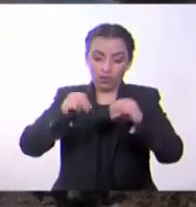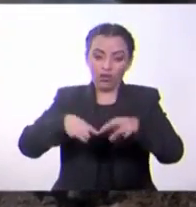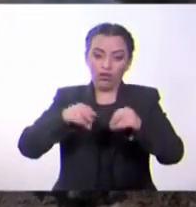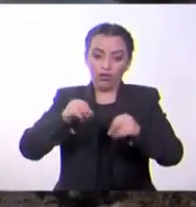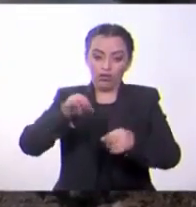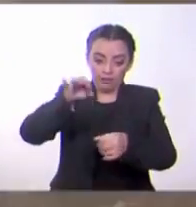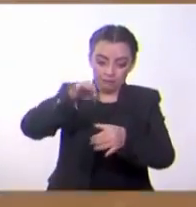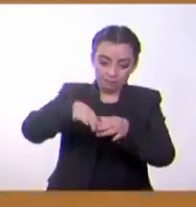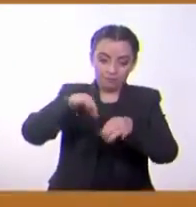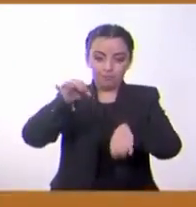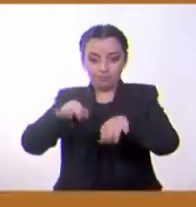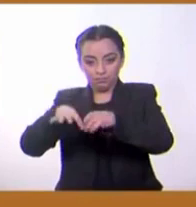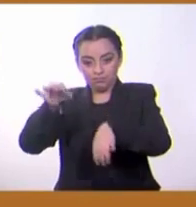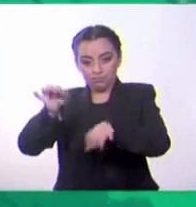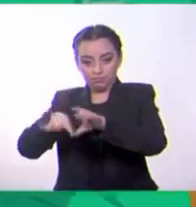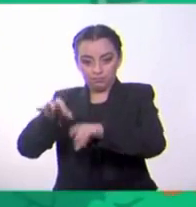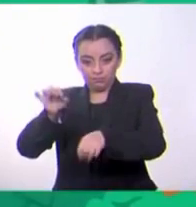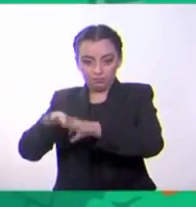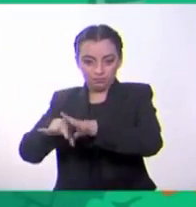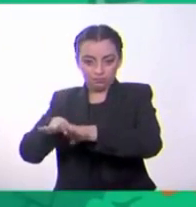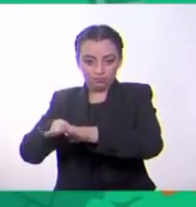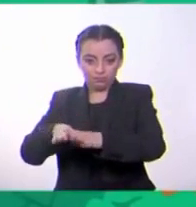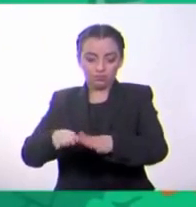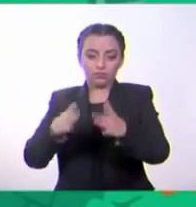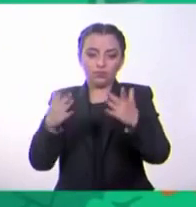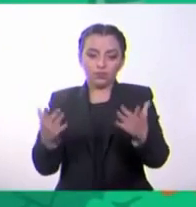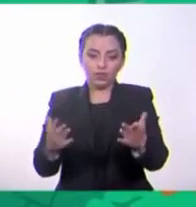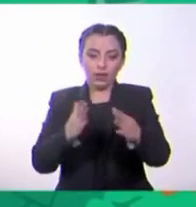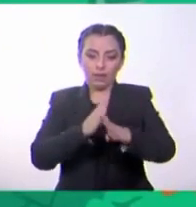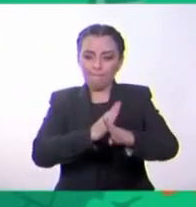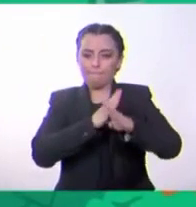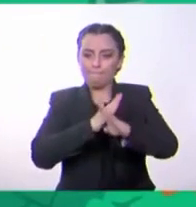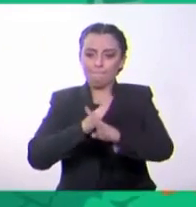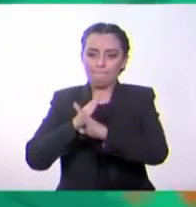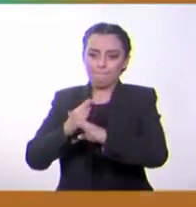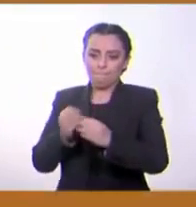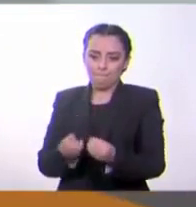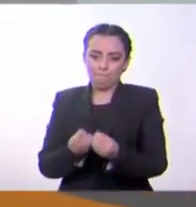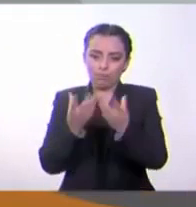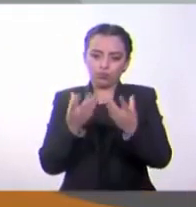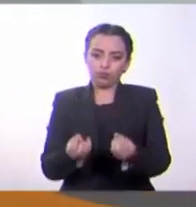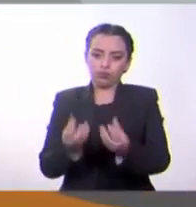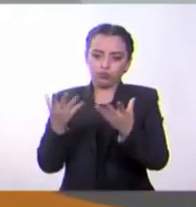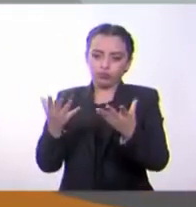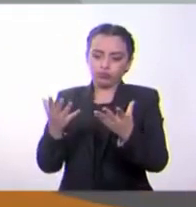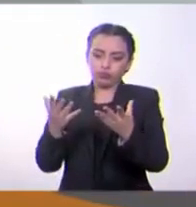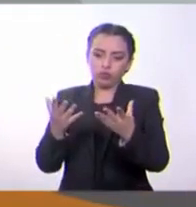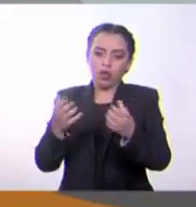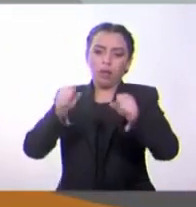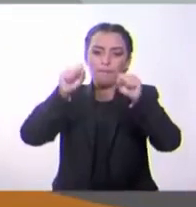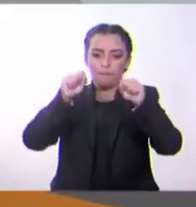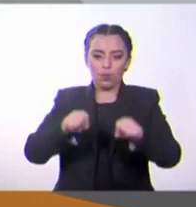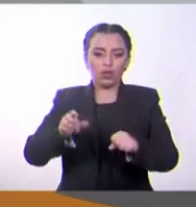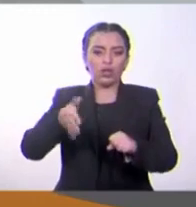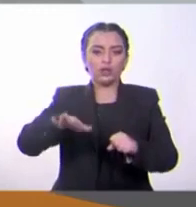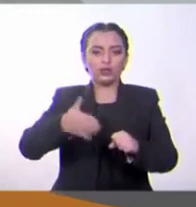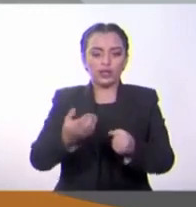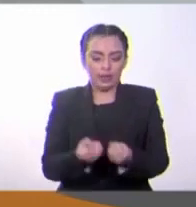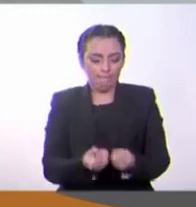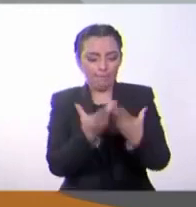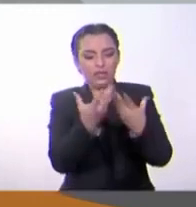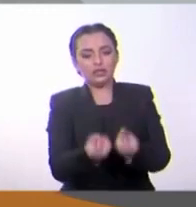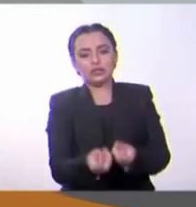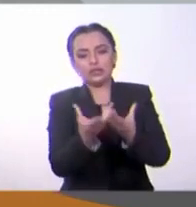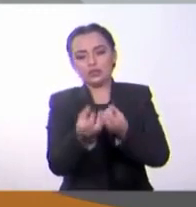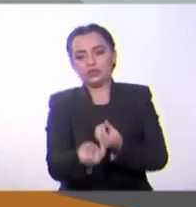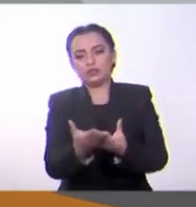agrícola. Hay muchas barreras, como barreras vivas y barreras muertas, que pueden ser utilizadas como métodos